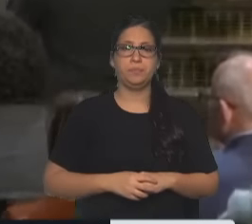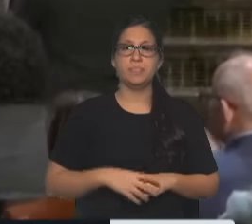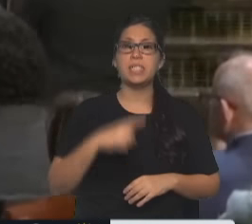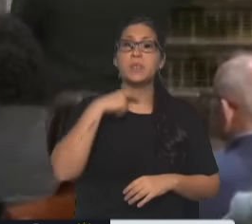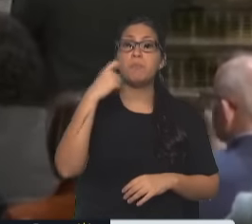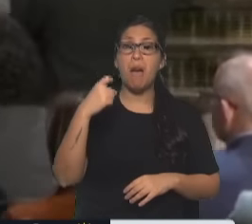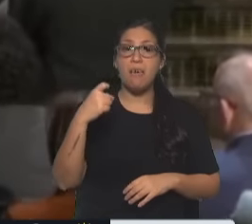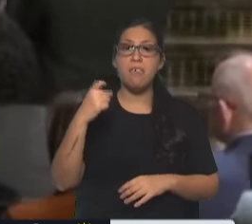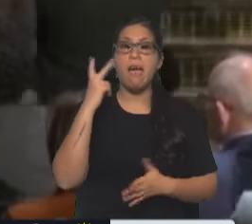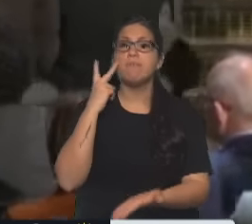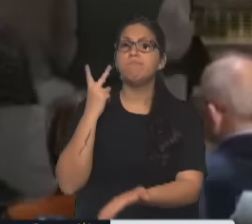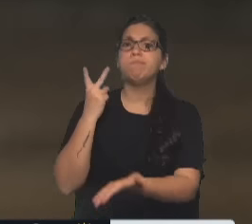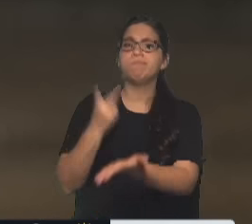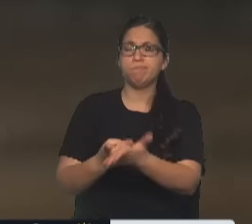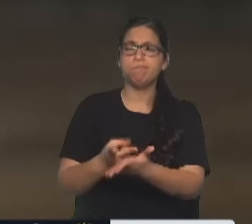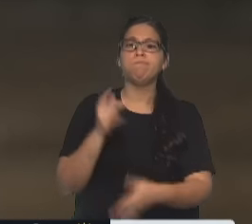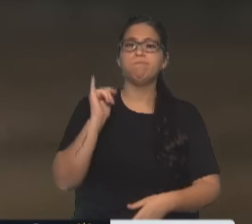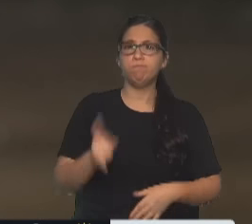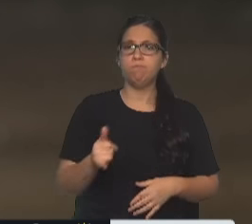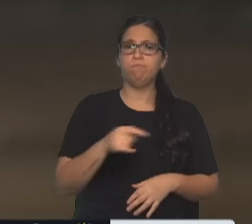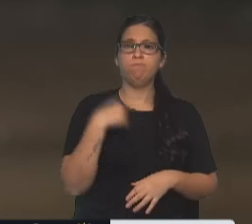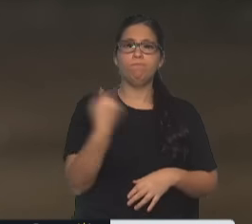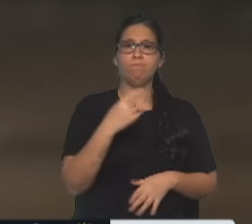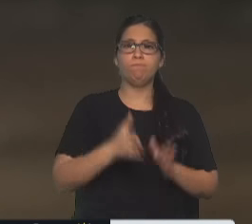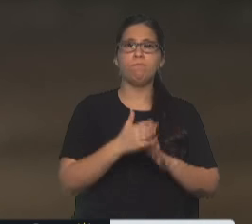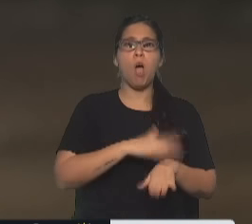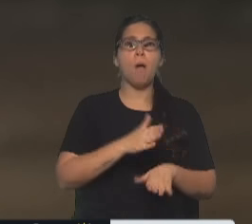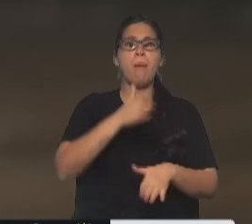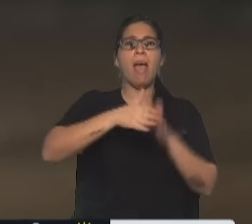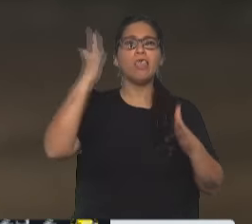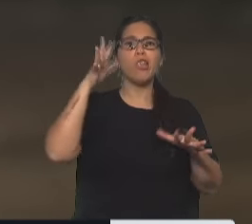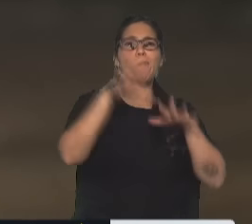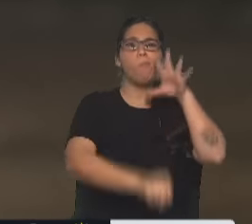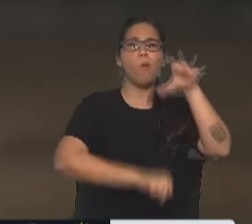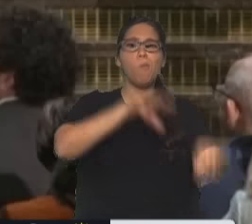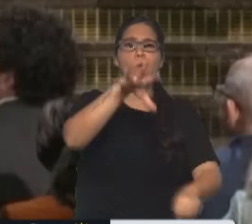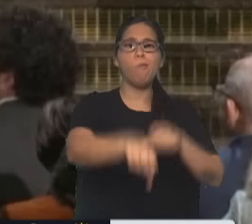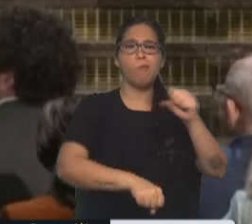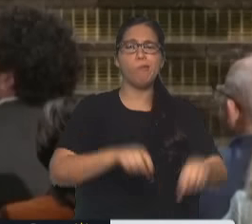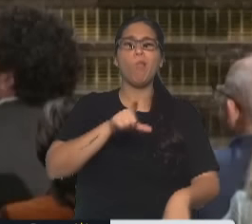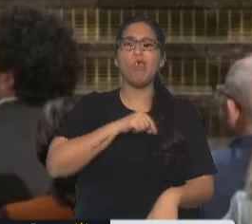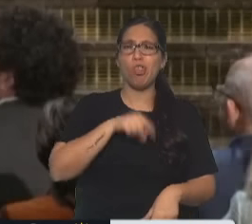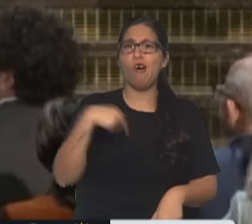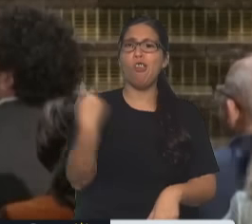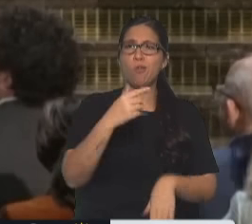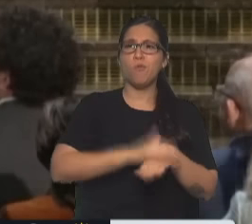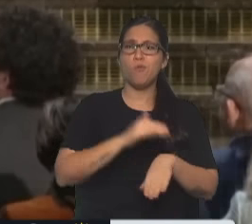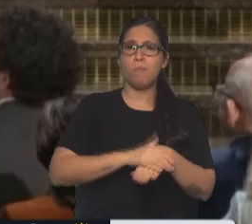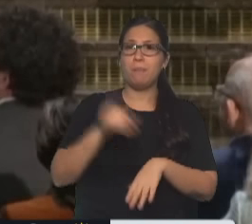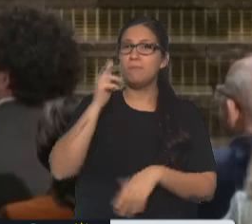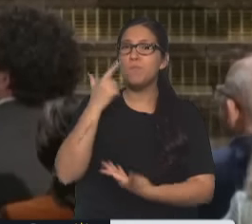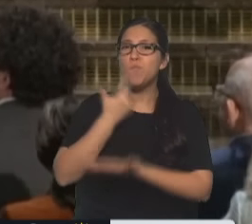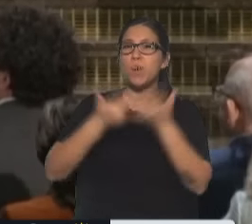España reconoce que causó dolor durante la conquista. Durante la inauguración de una muestra de arte indígena